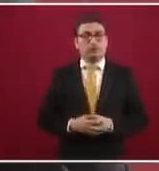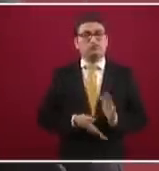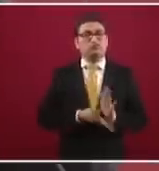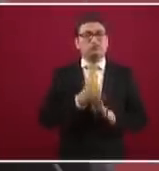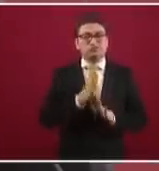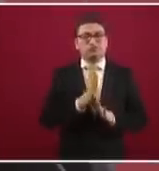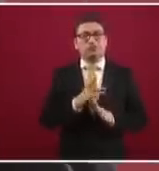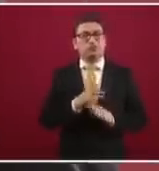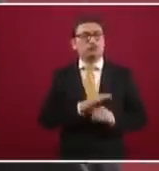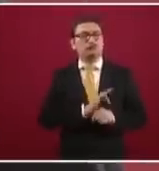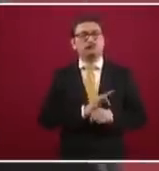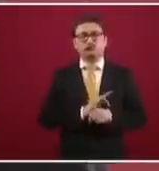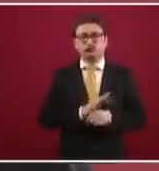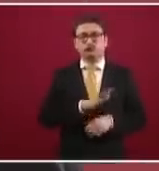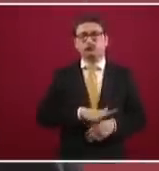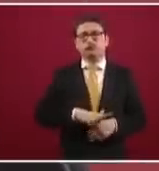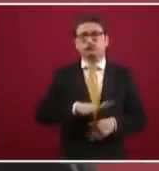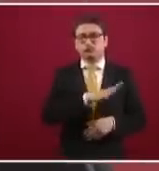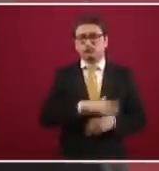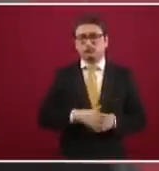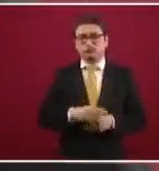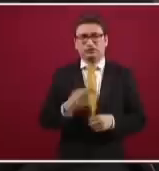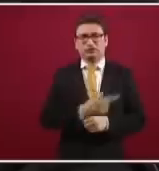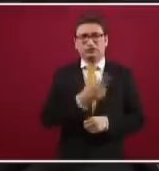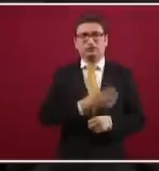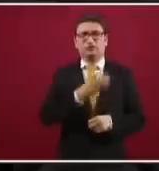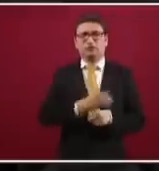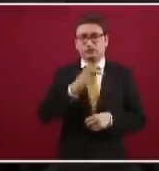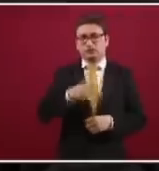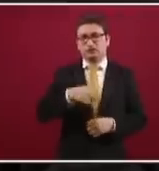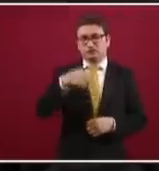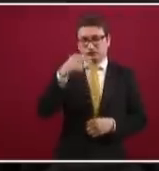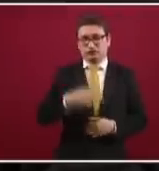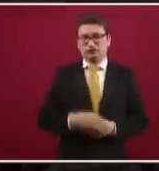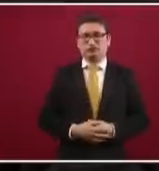a defender la República al norte.